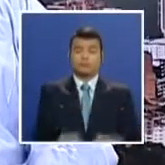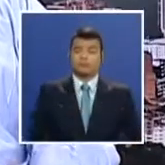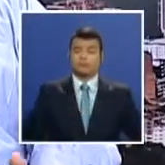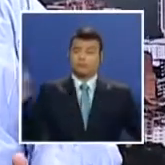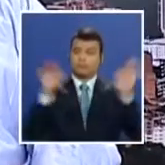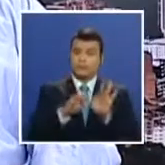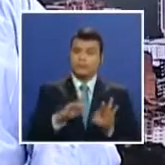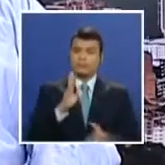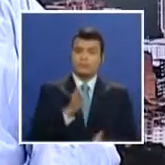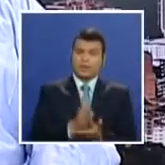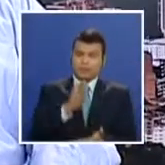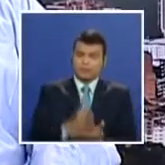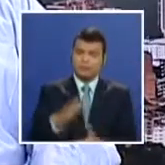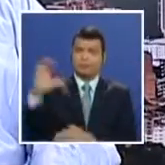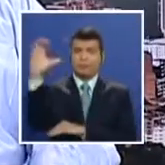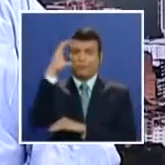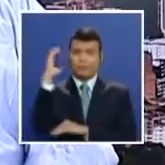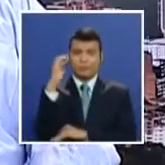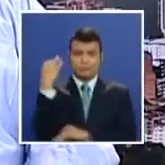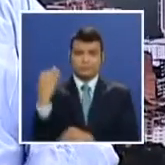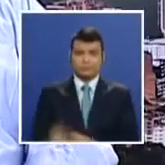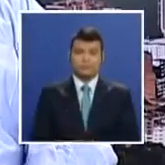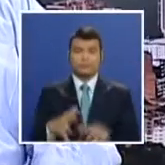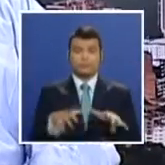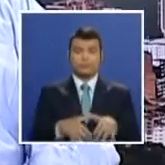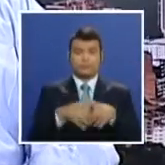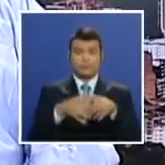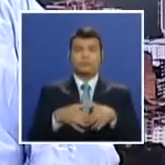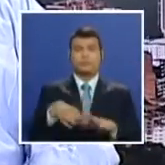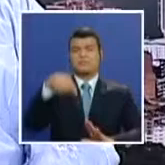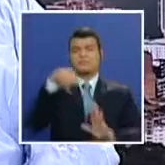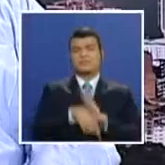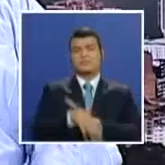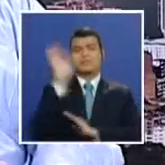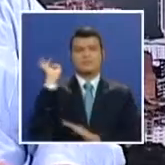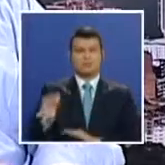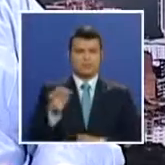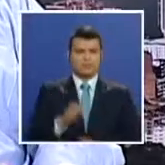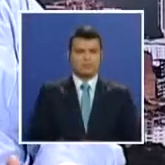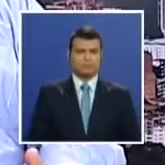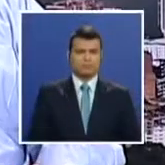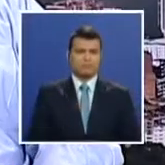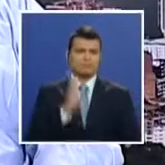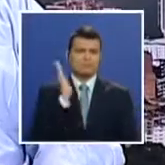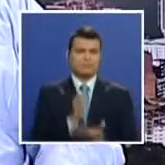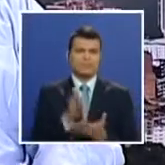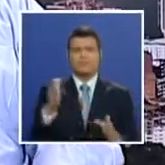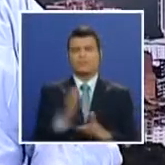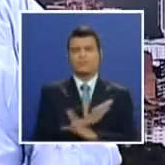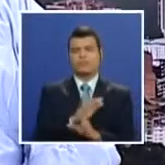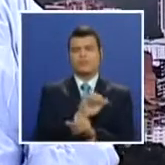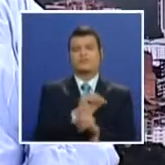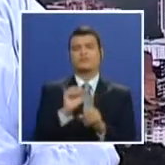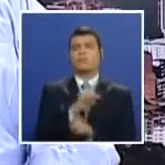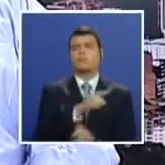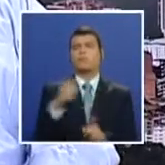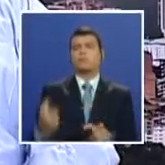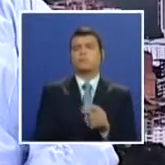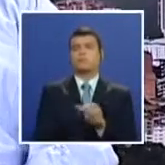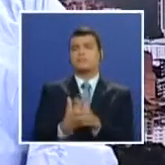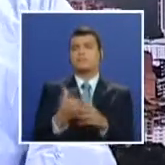es que el sector panelero lo van a lo van a destruir también y se va a generar un problema social en zonas de conflicto